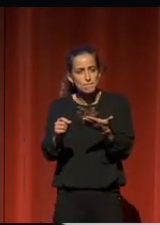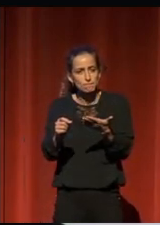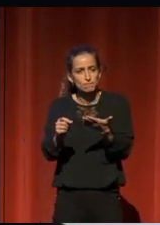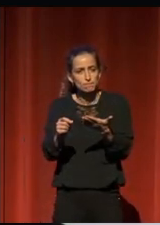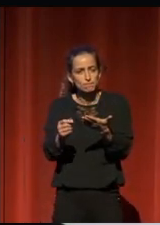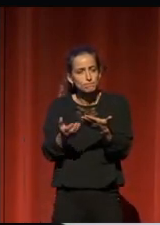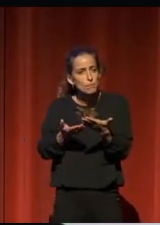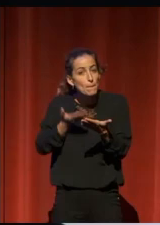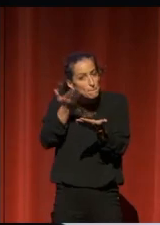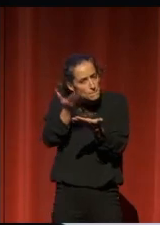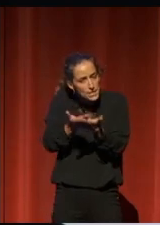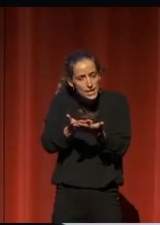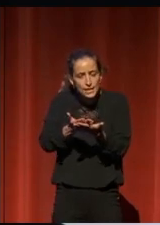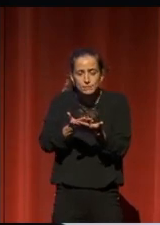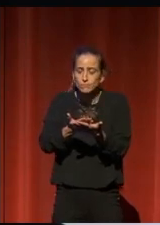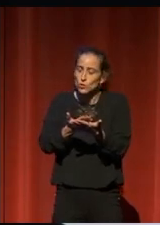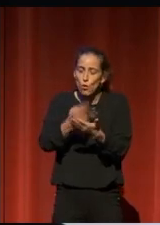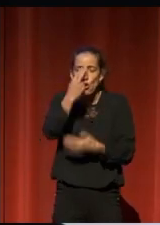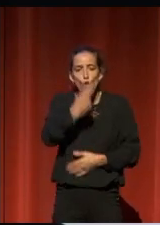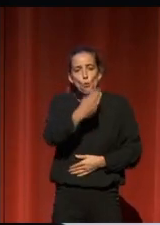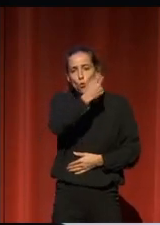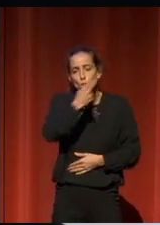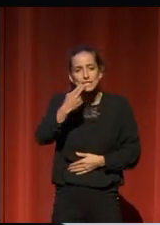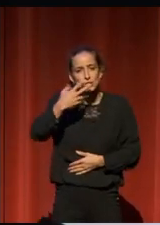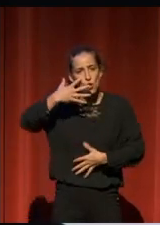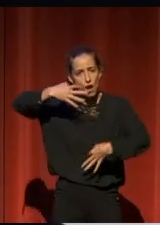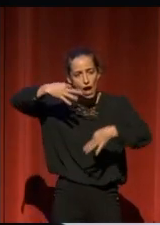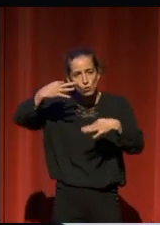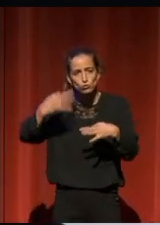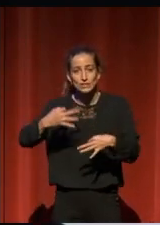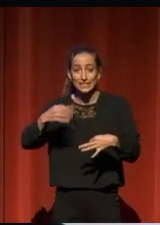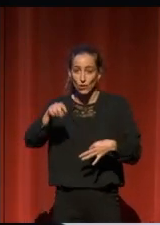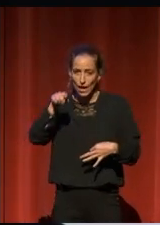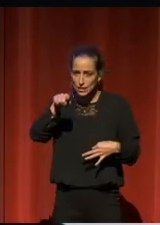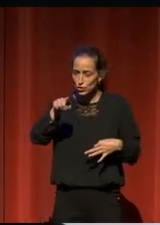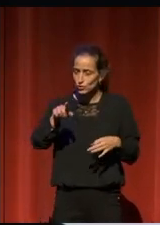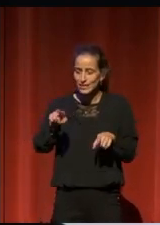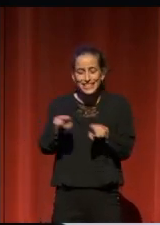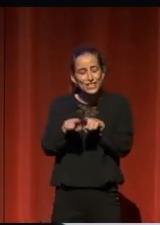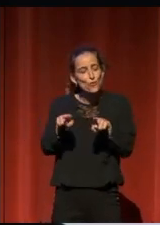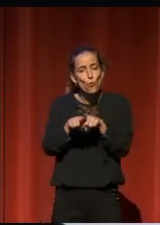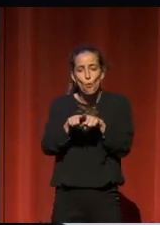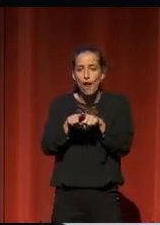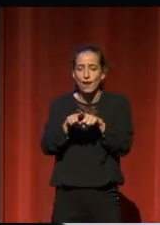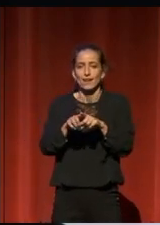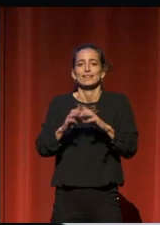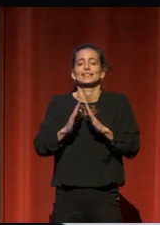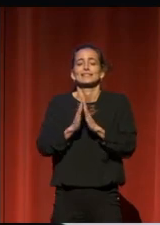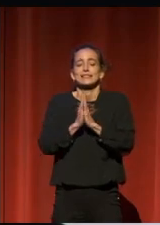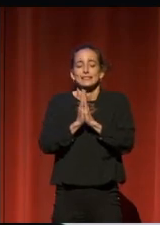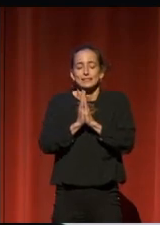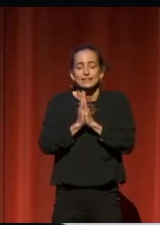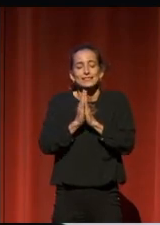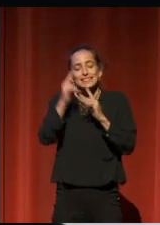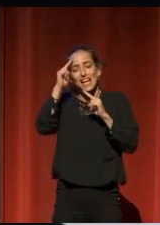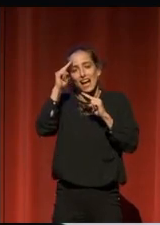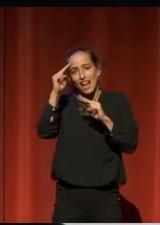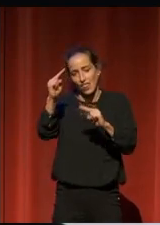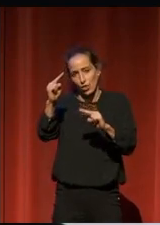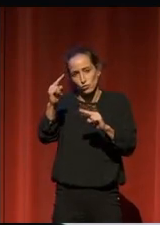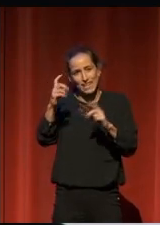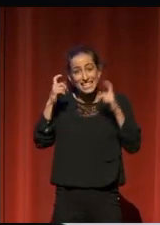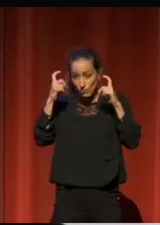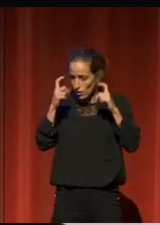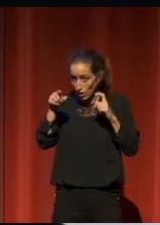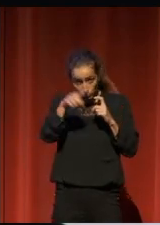auténtico compromiso, tiene algo de sagrado. Todo esfuerzo lo es. Lo que